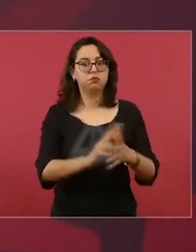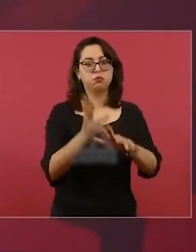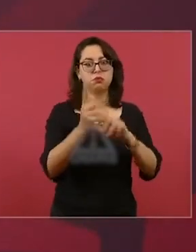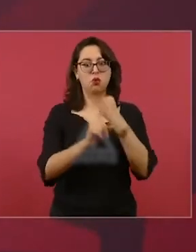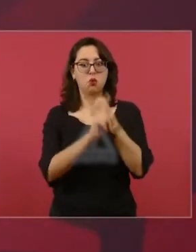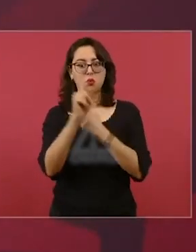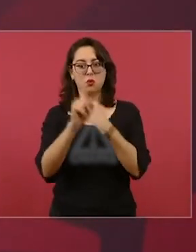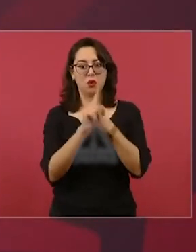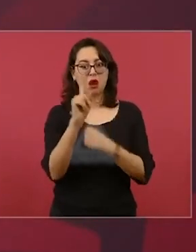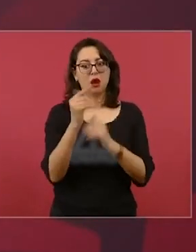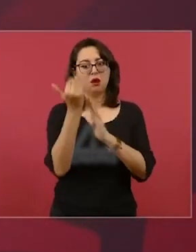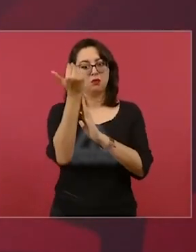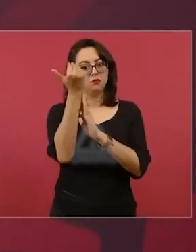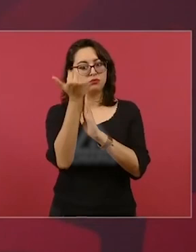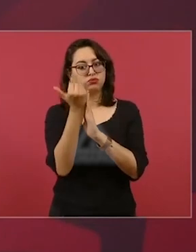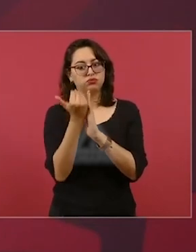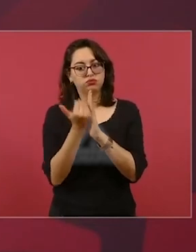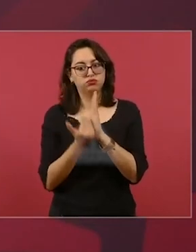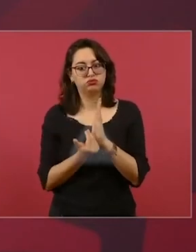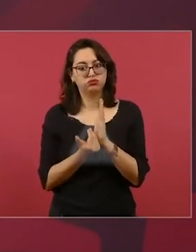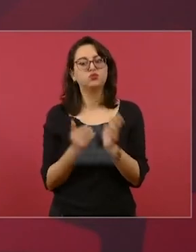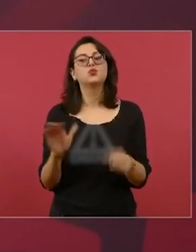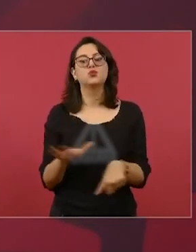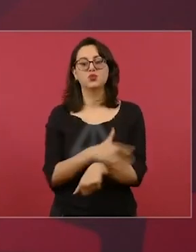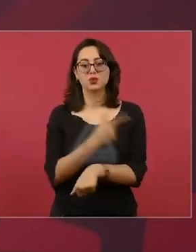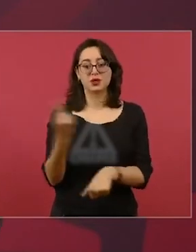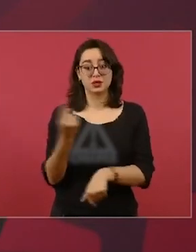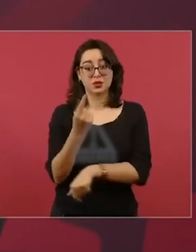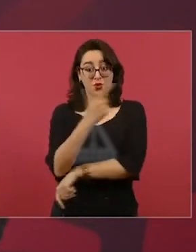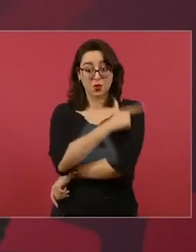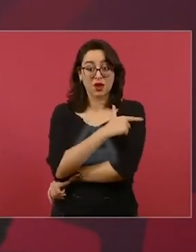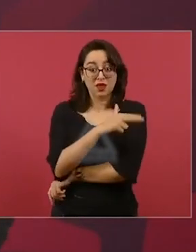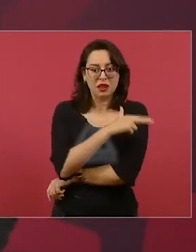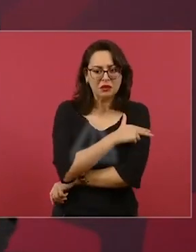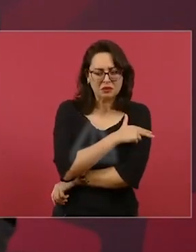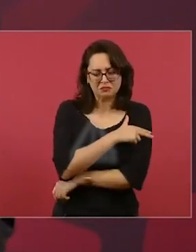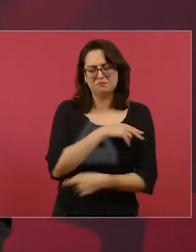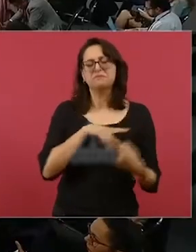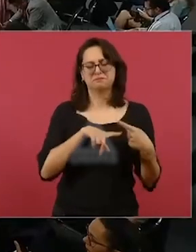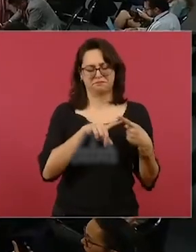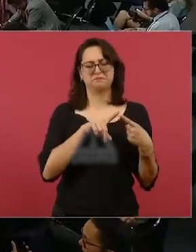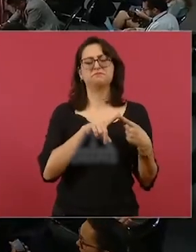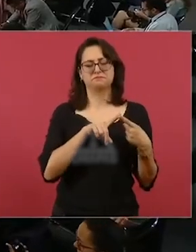de la Guardia, sino reforzar